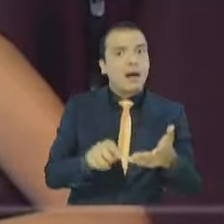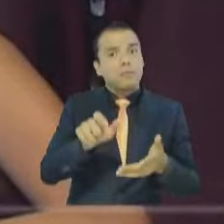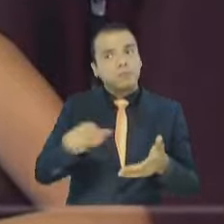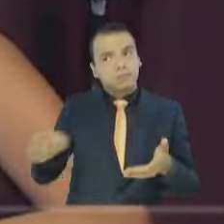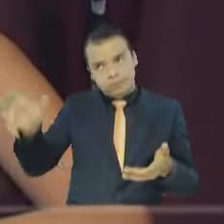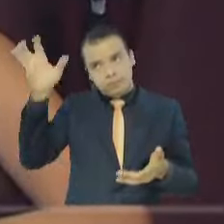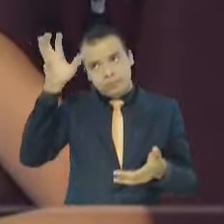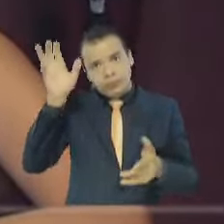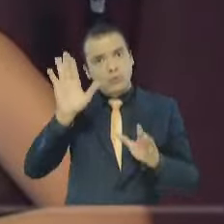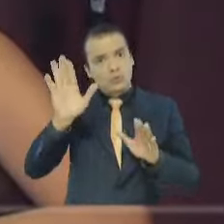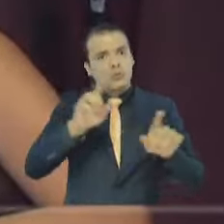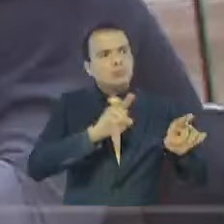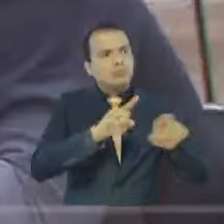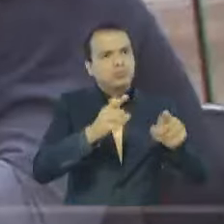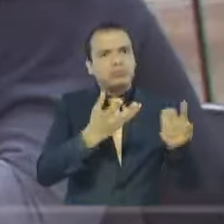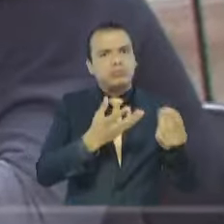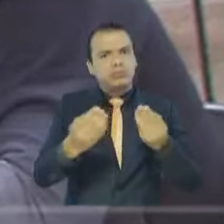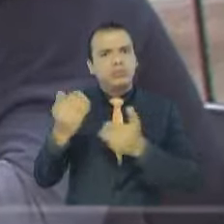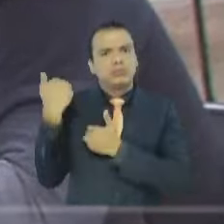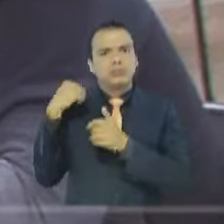diferentes sectores charlas dinámicas y otras actividades